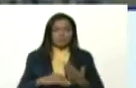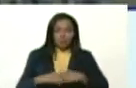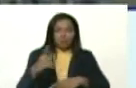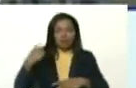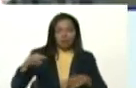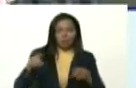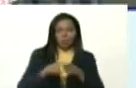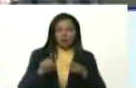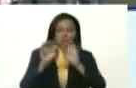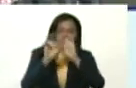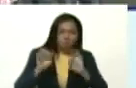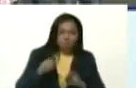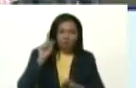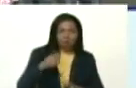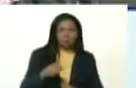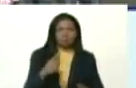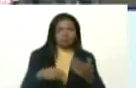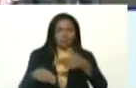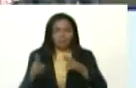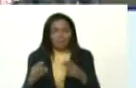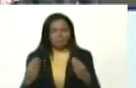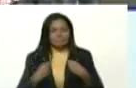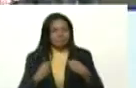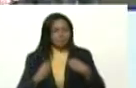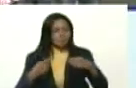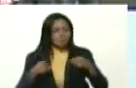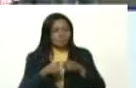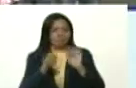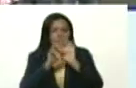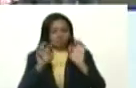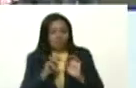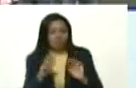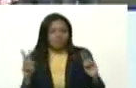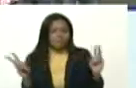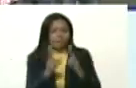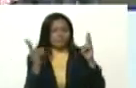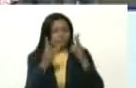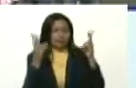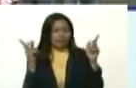Ustedes lo verán, lo construiremos, lo viviremos y lo venceremos.